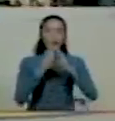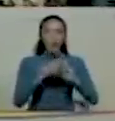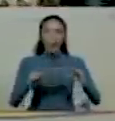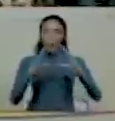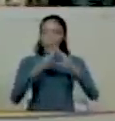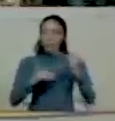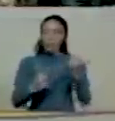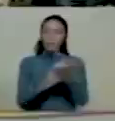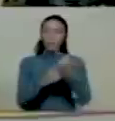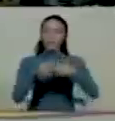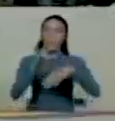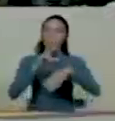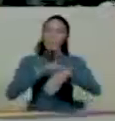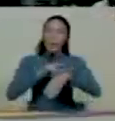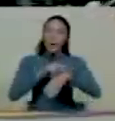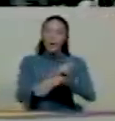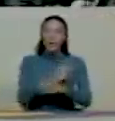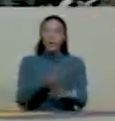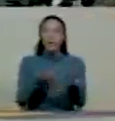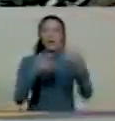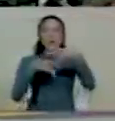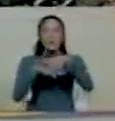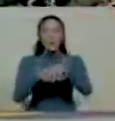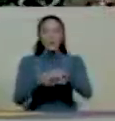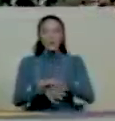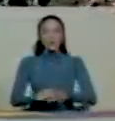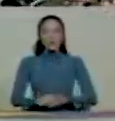nivel para nuestros médicos integrales comunitarios.